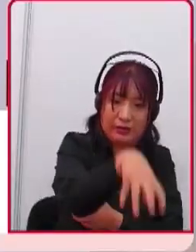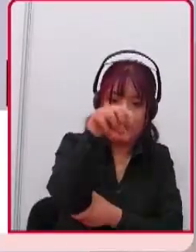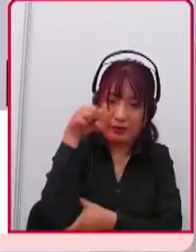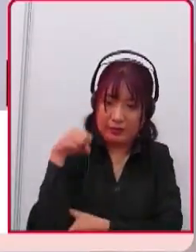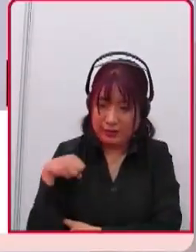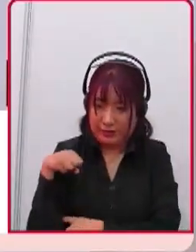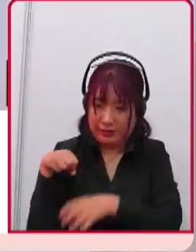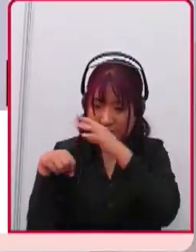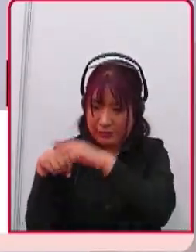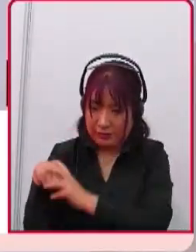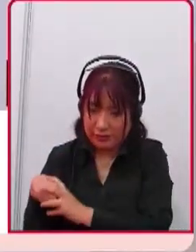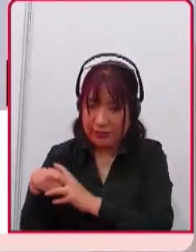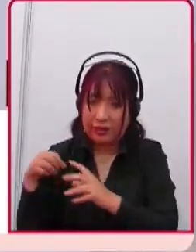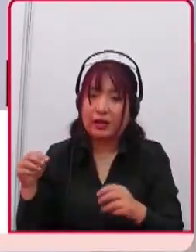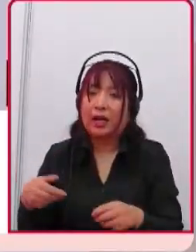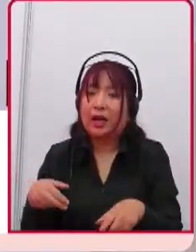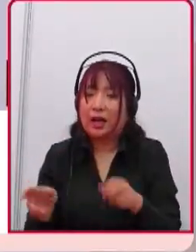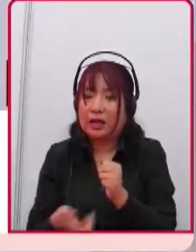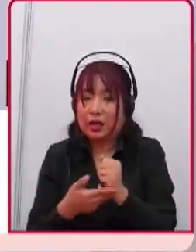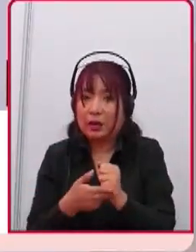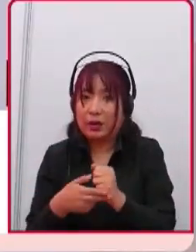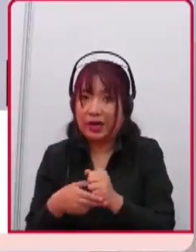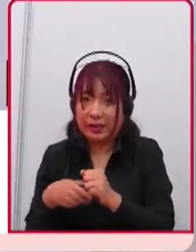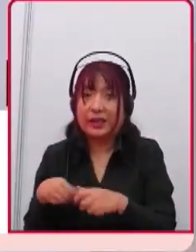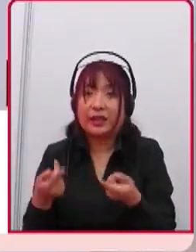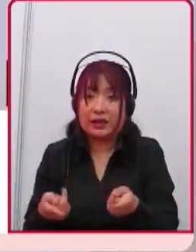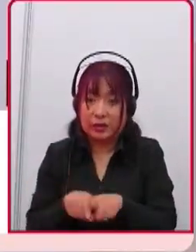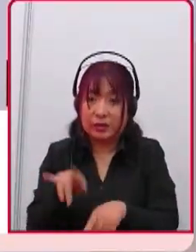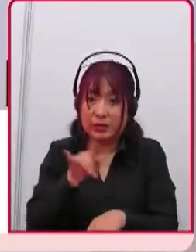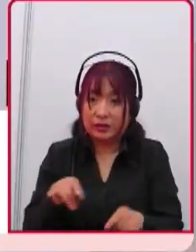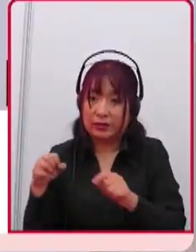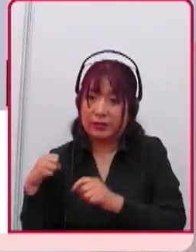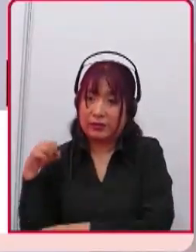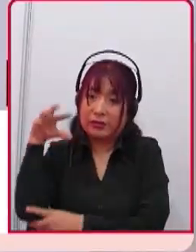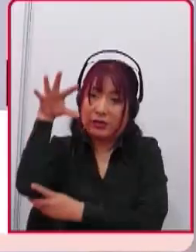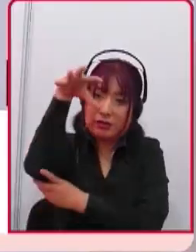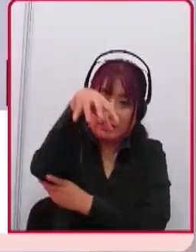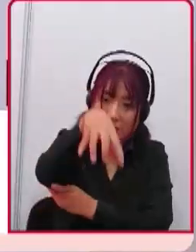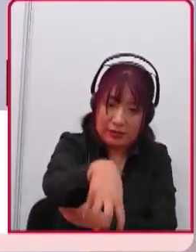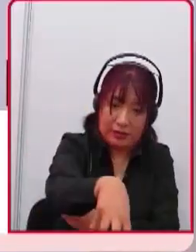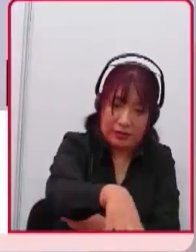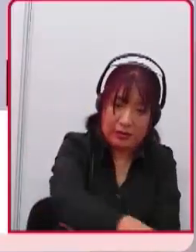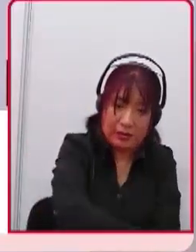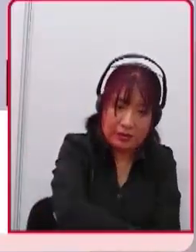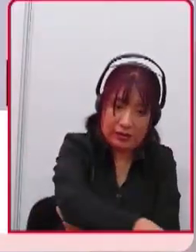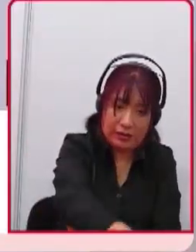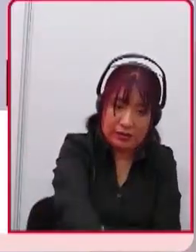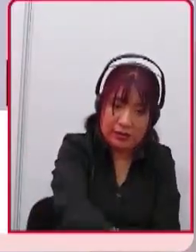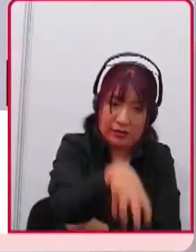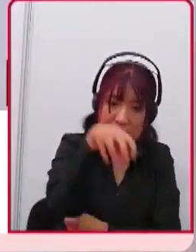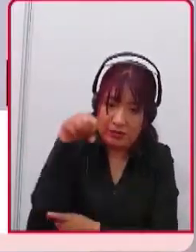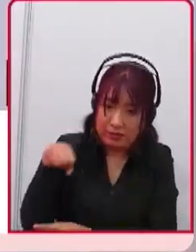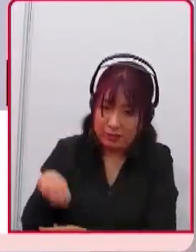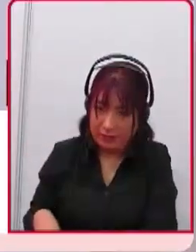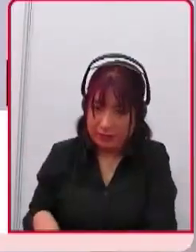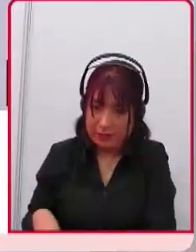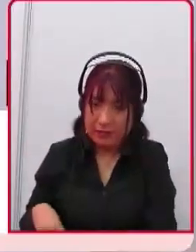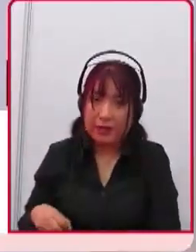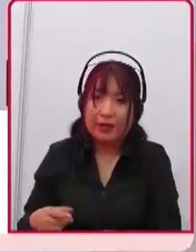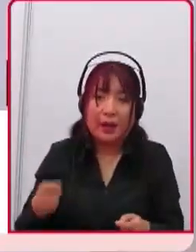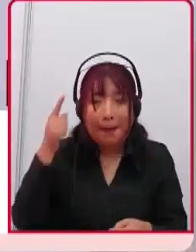es presentar una innovación, pero también vamos creciendo en los TLRs, vamos adecuándolo más a un sector más